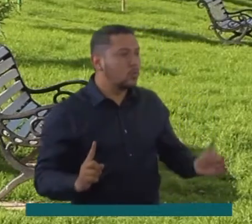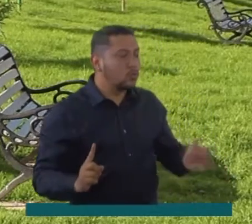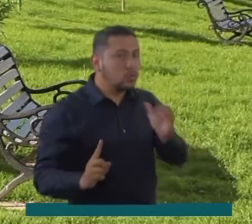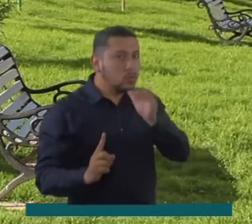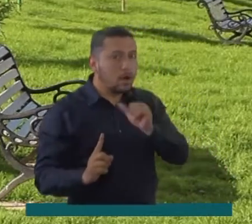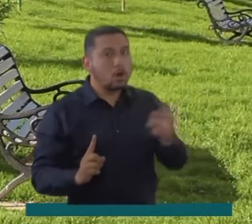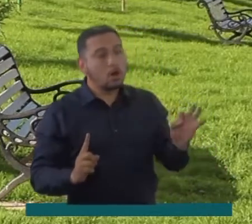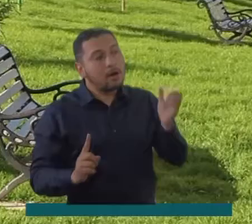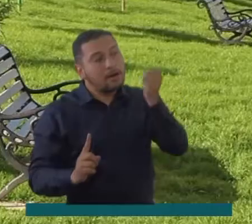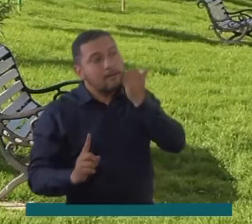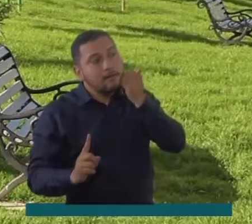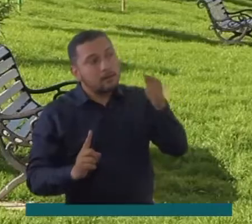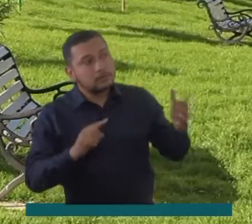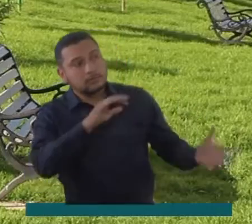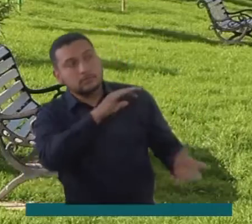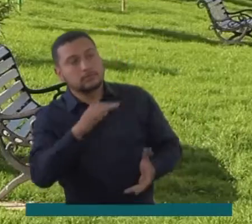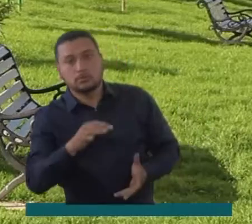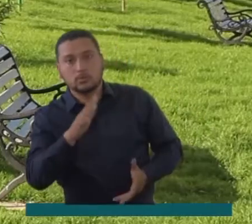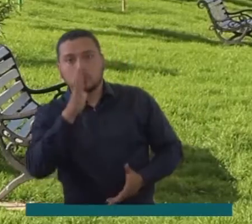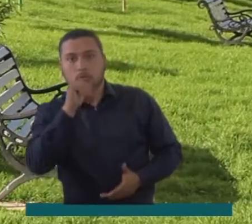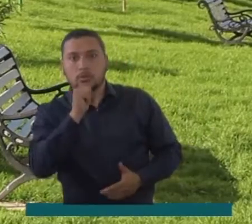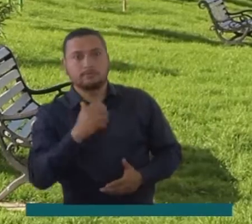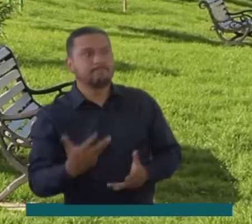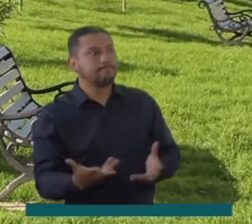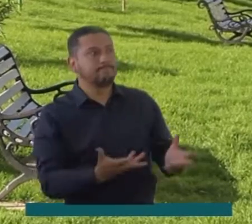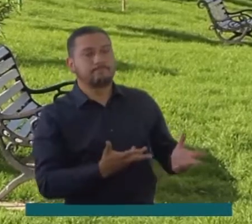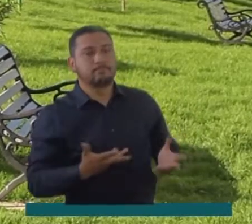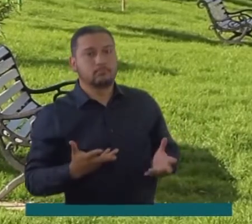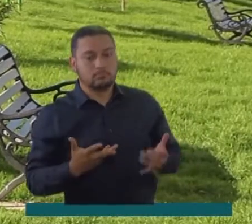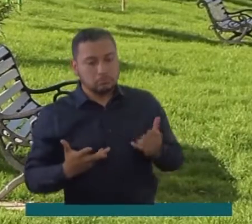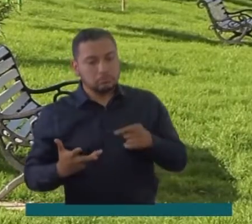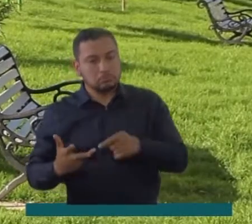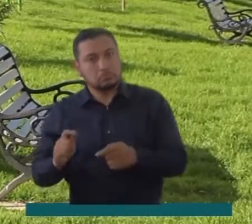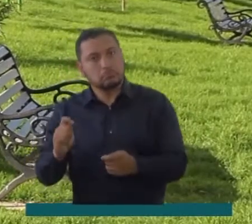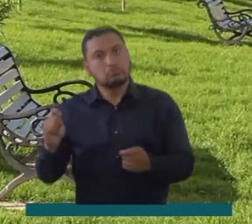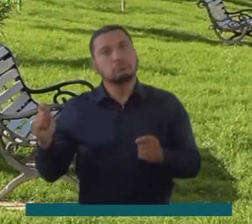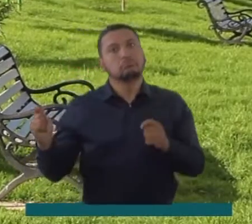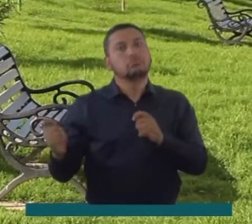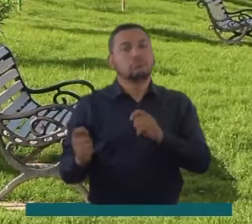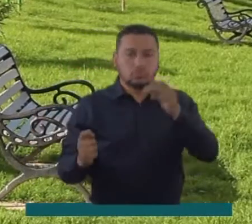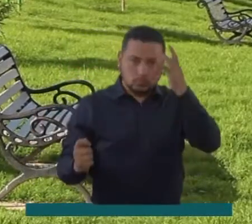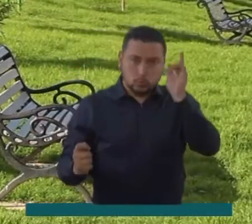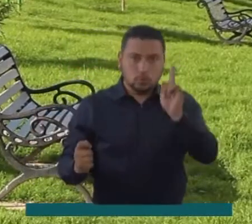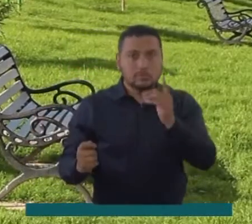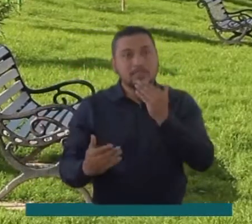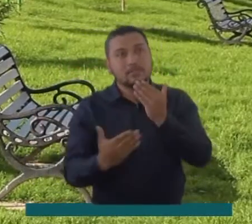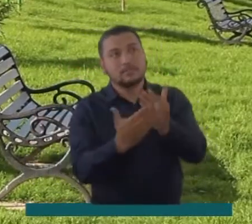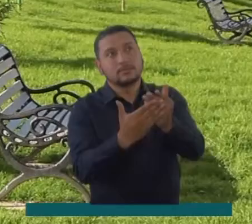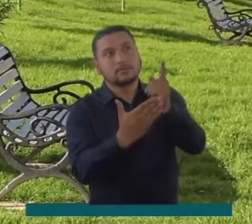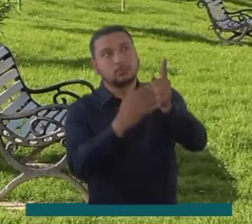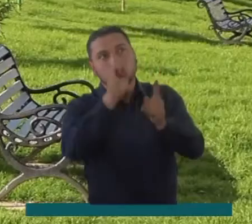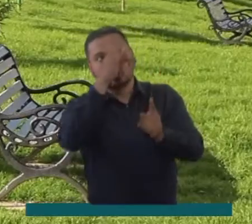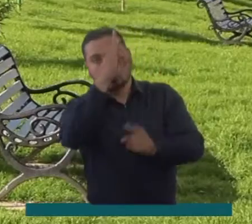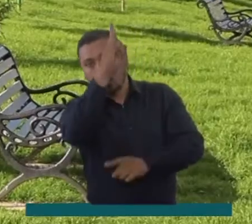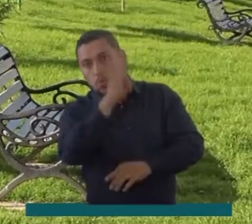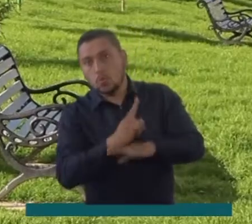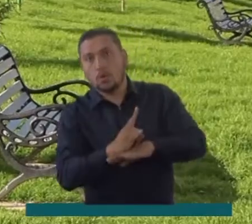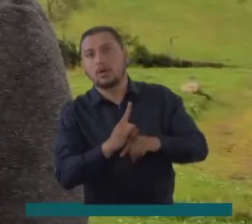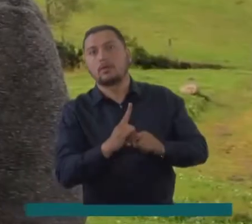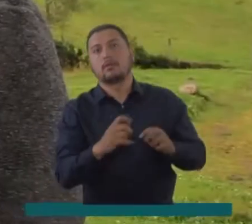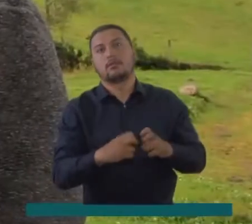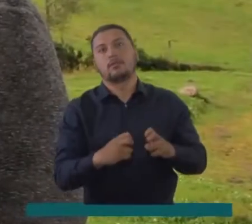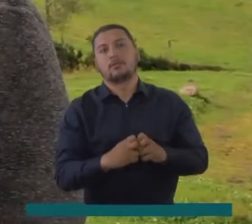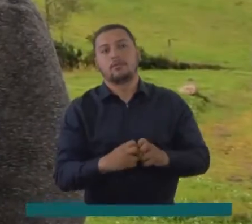de alternativas como el gas domiciliario. Sin embargo, esta situación está comenzando a cambiar gracias a la energía